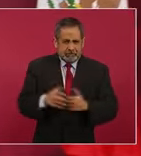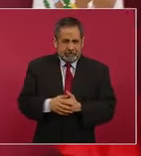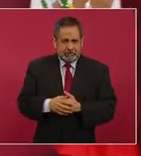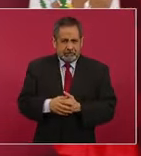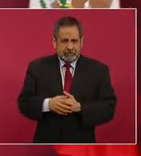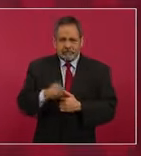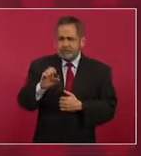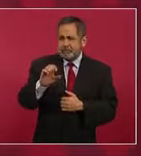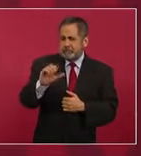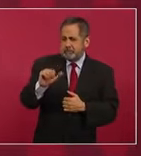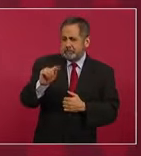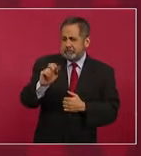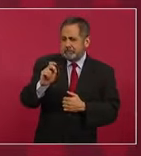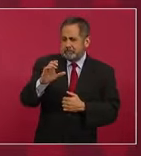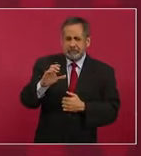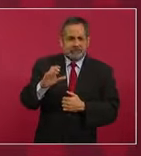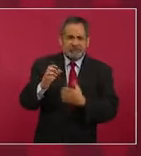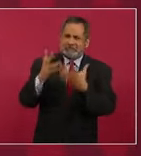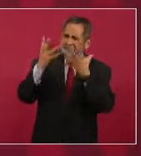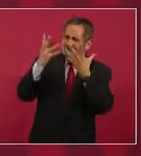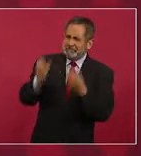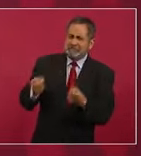Ecatepec tiene más población